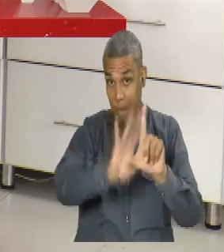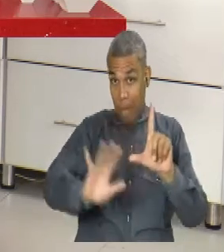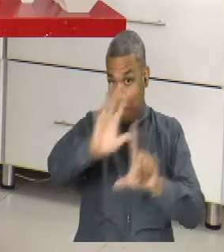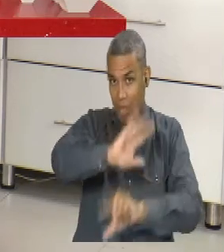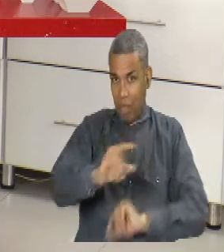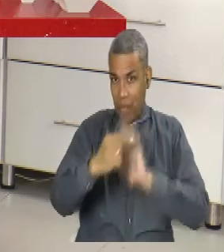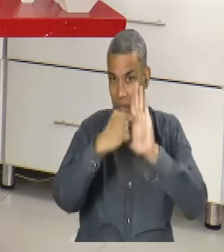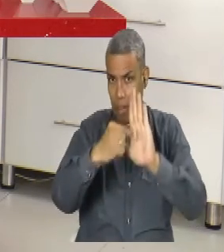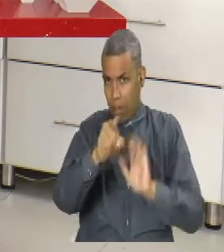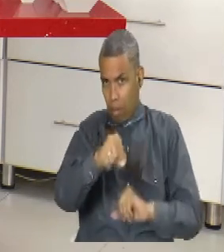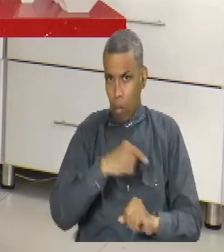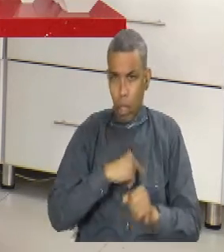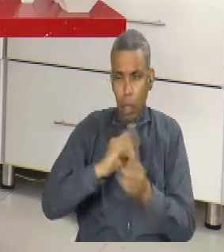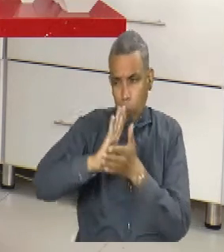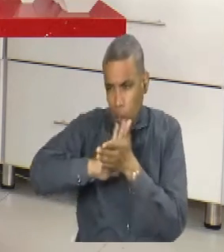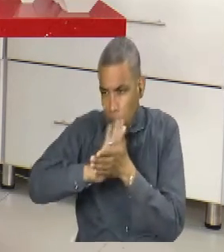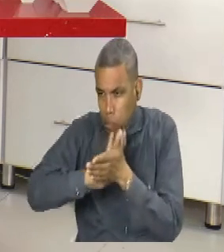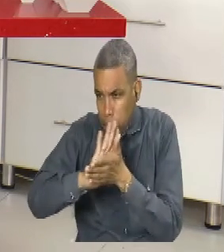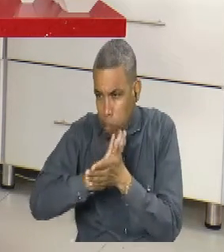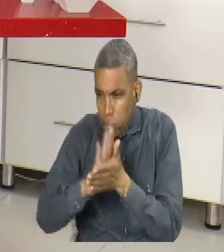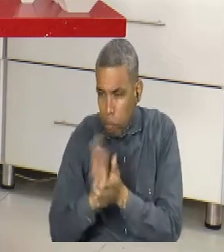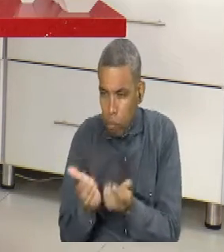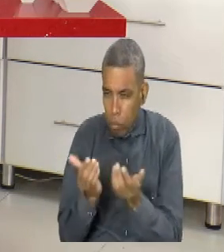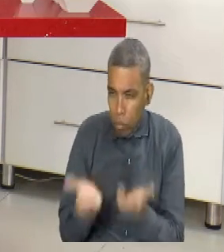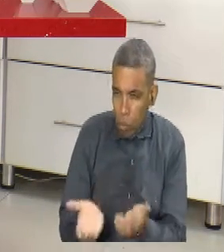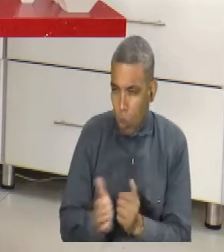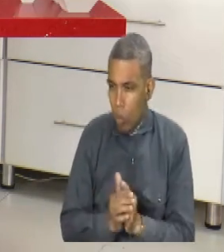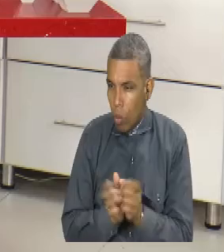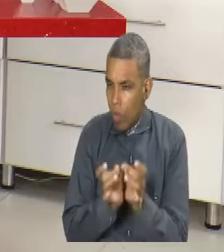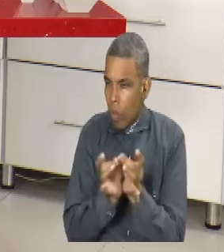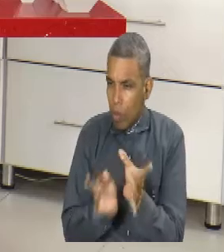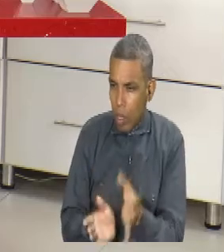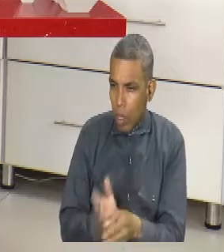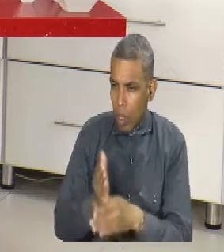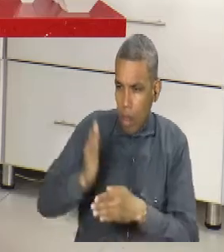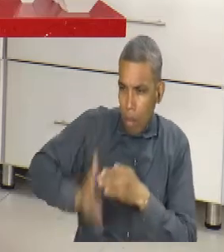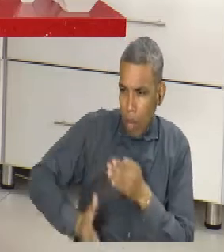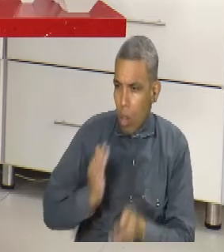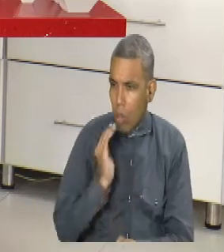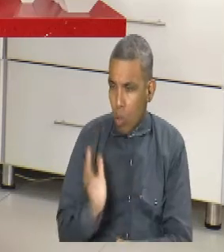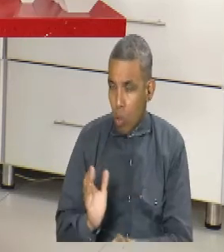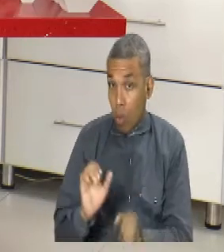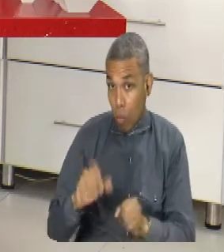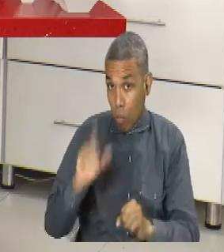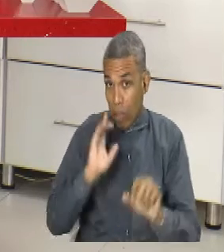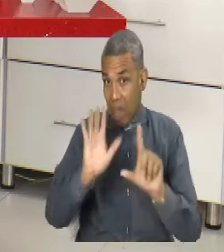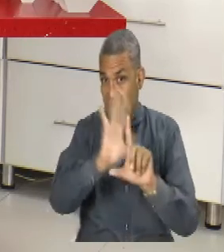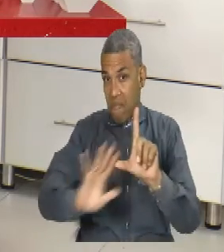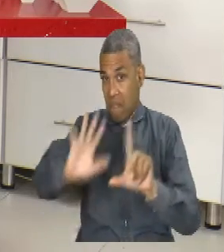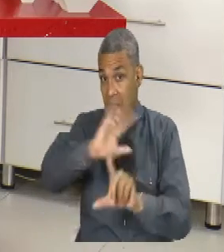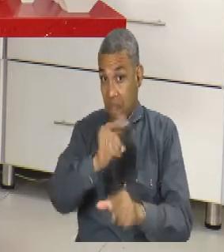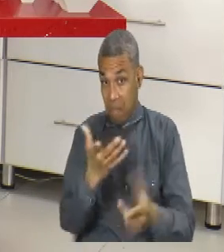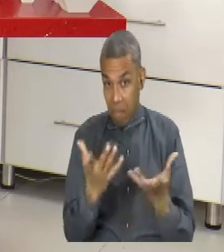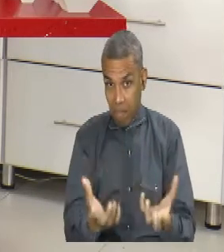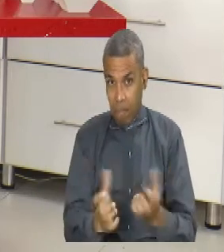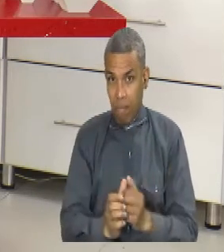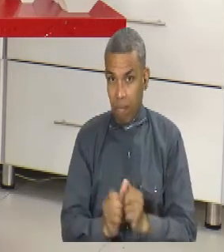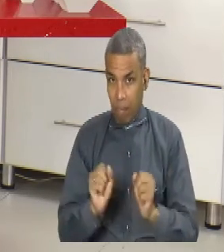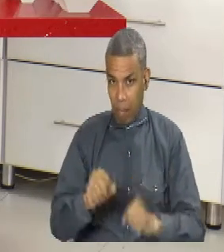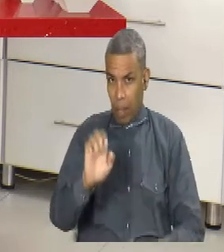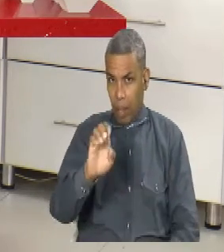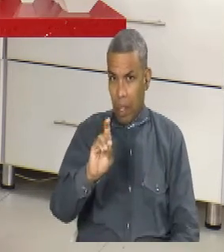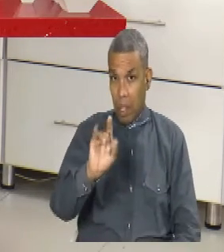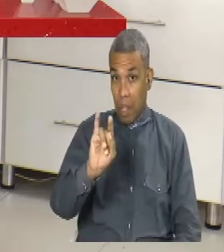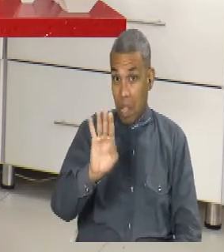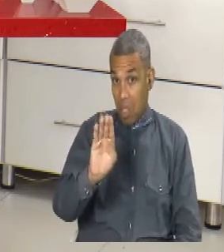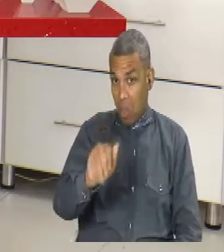tengan la información clara de lo que están ofreciendo, fechas, horarios y todo. Para aquellas personas interesadas, Duba está ofreciendo